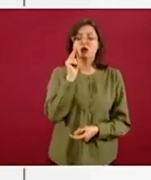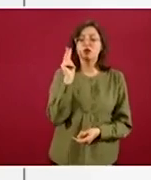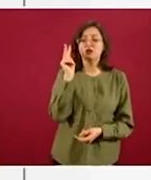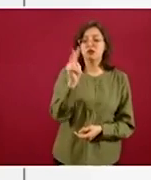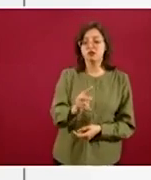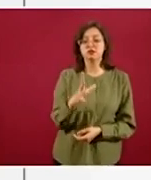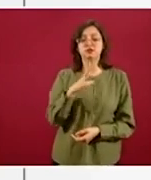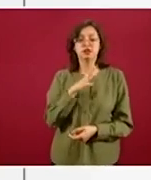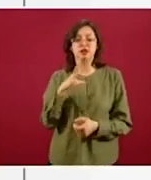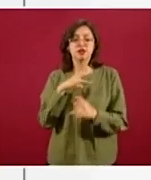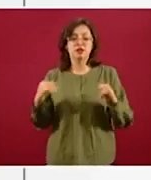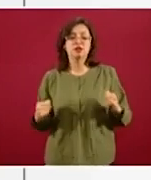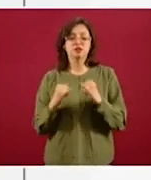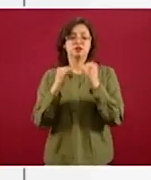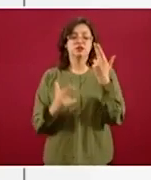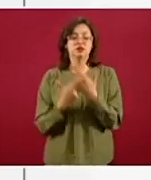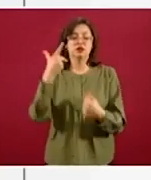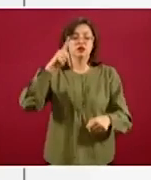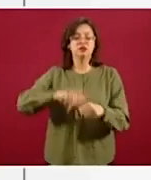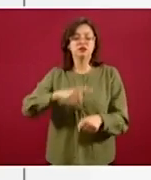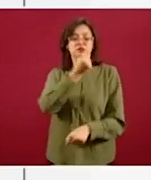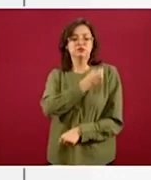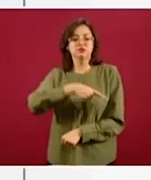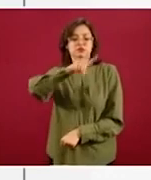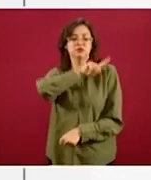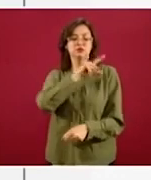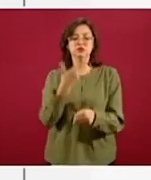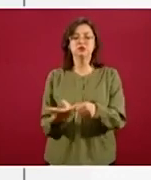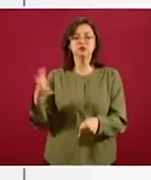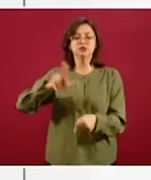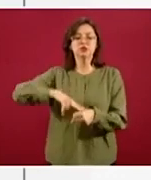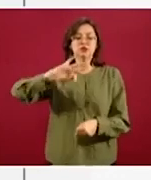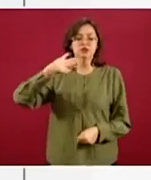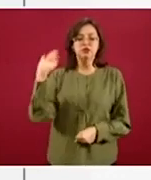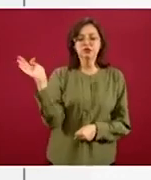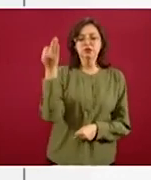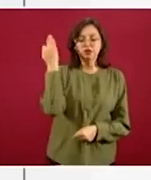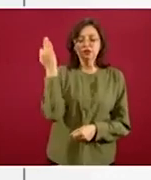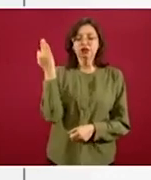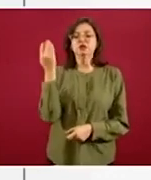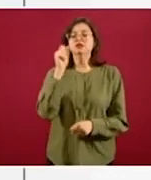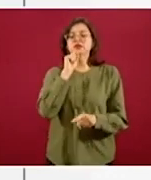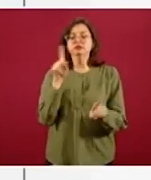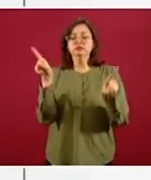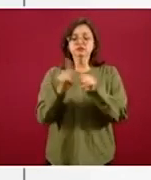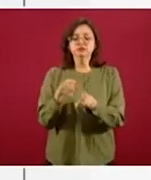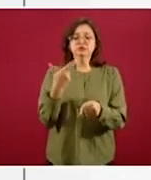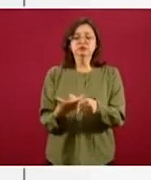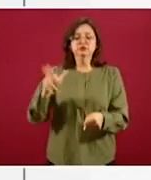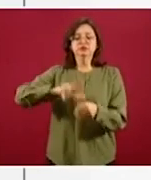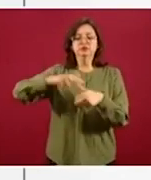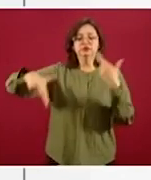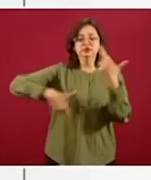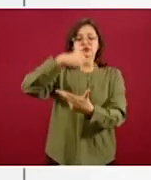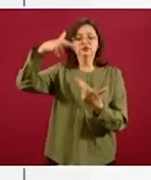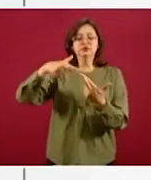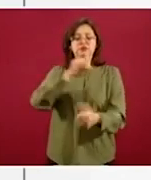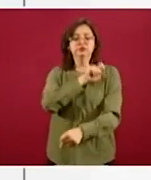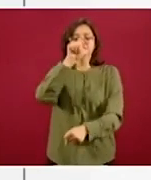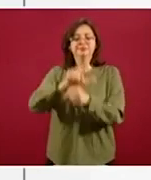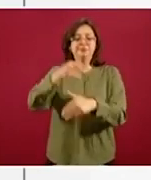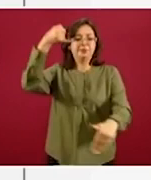los institutos nacionales de salud, a los hospitales federales de referencia y a los hospitales regionales de alta